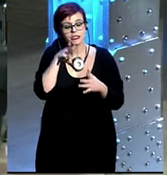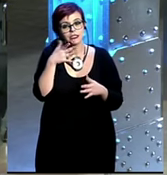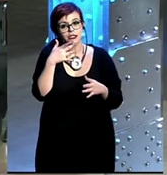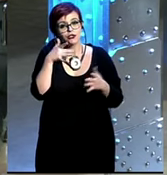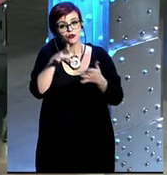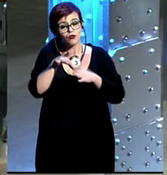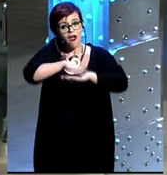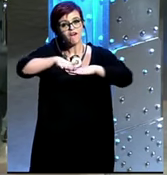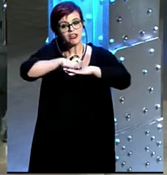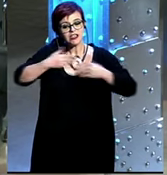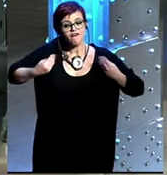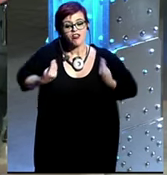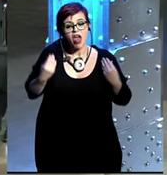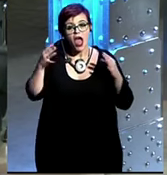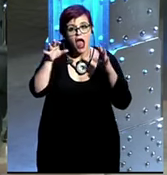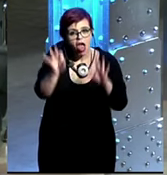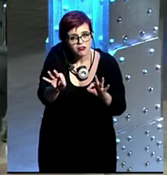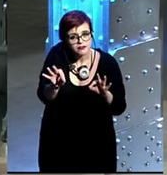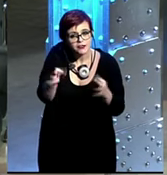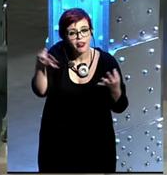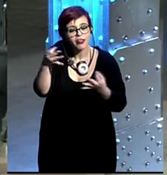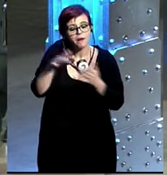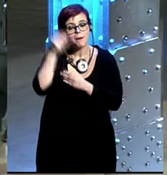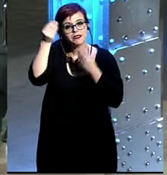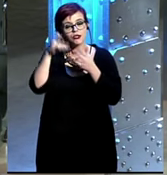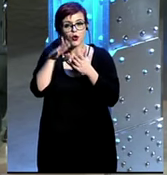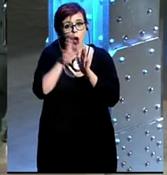montón de historias que has recogido en estos 2 libros.